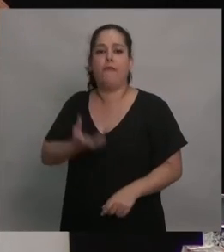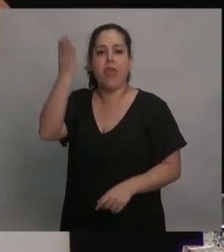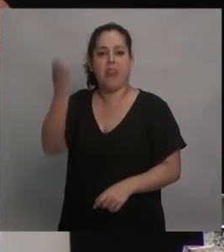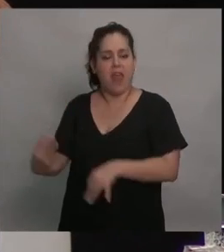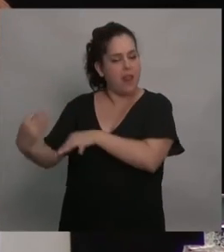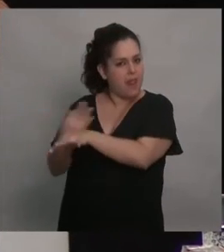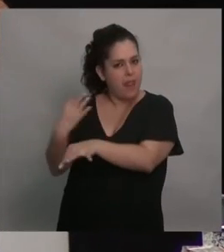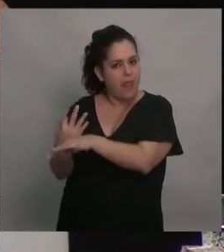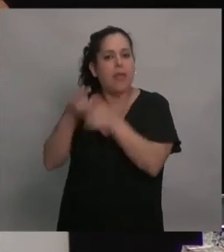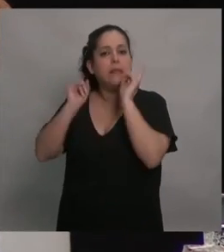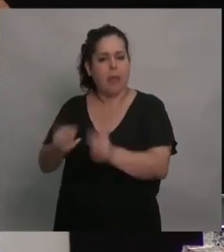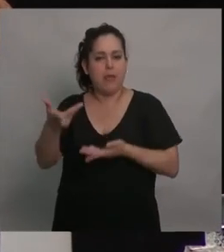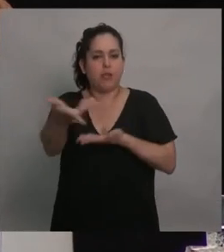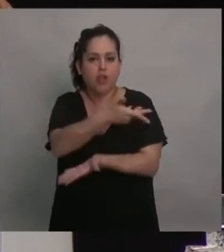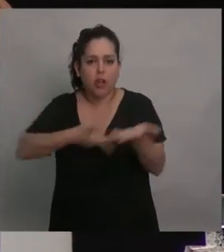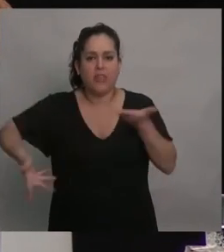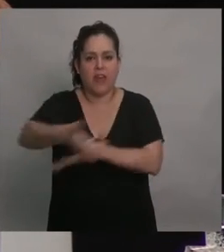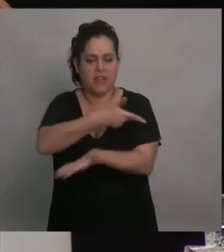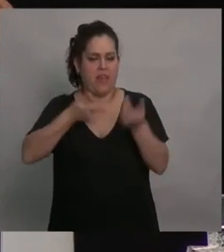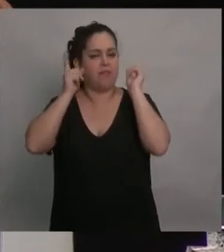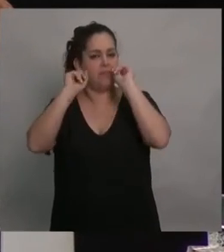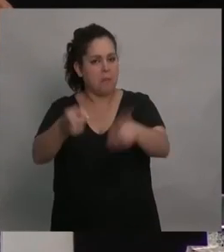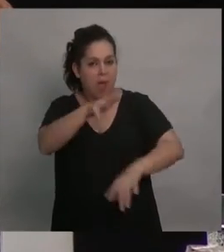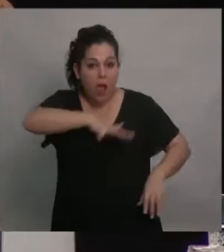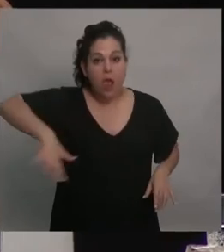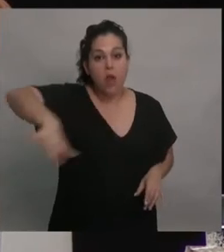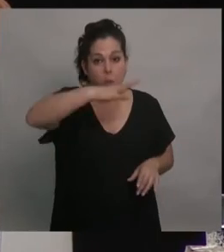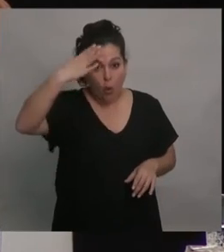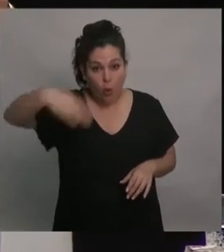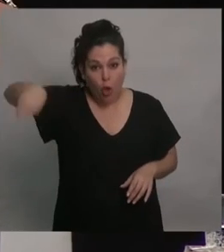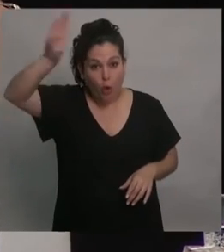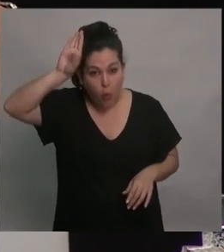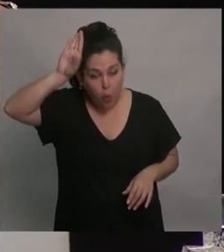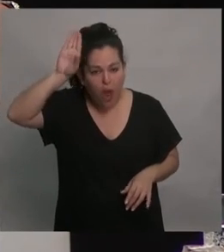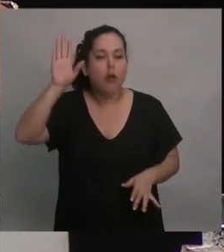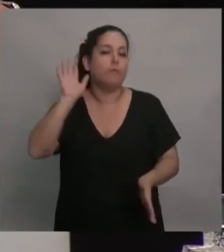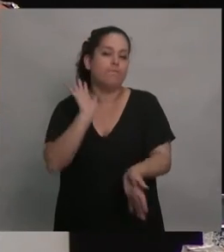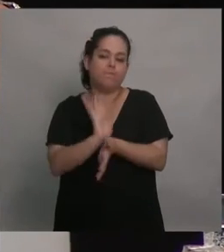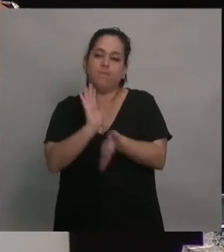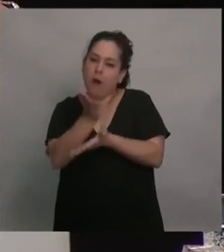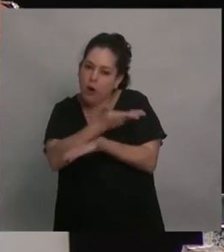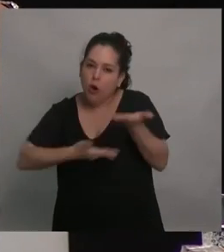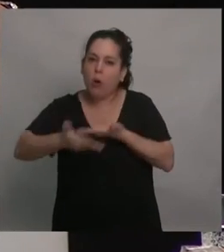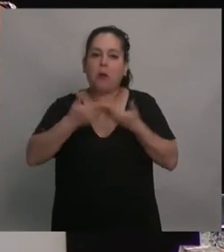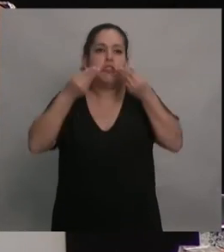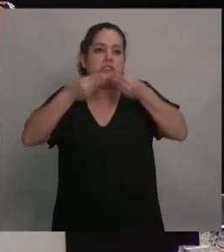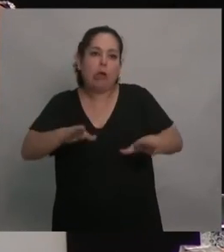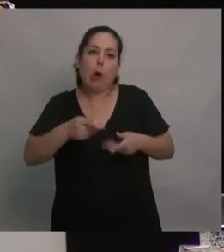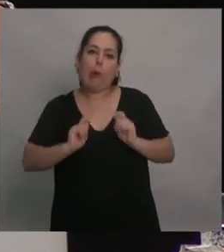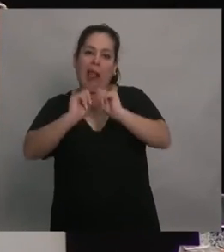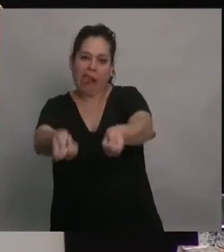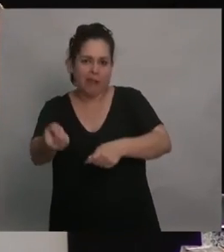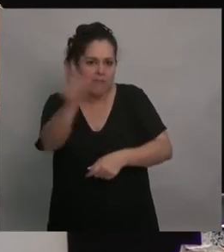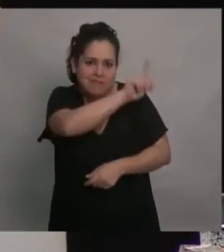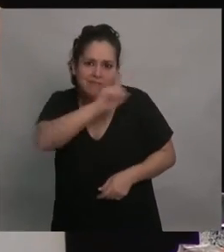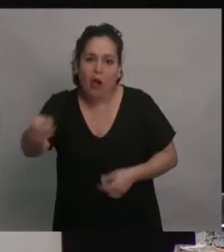como también la solidaridad. El pueblo cubano no comparte lo que le sobra,